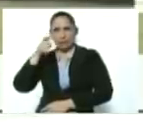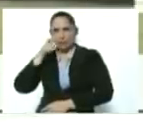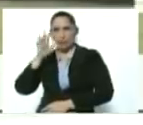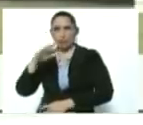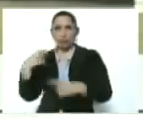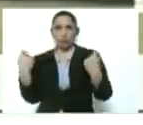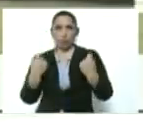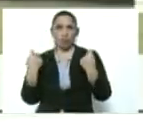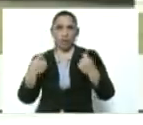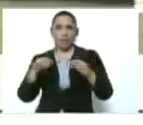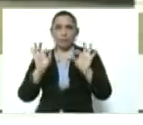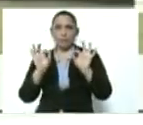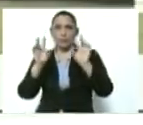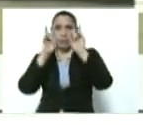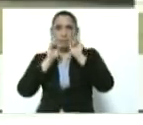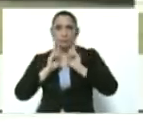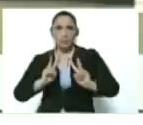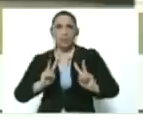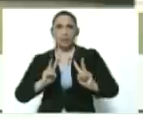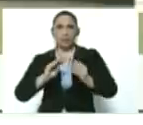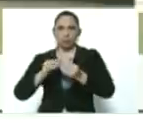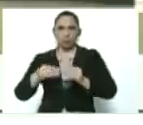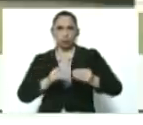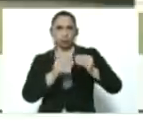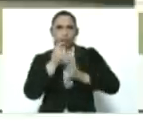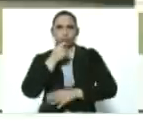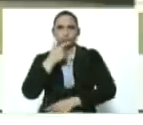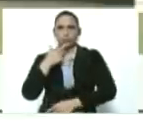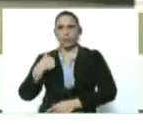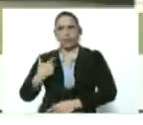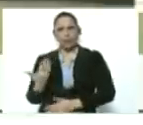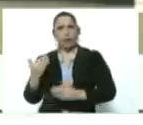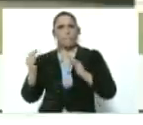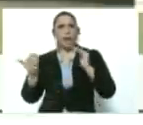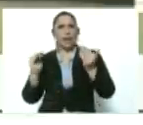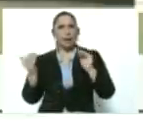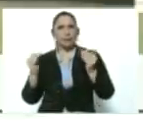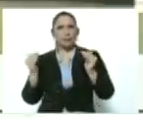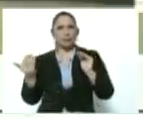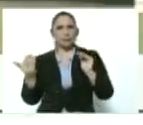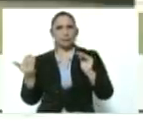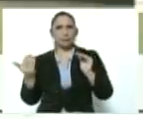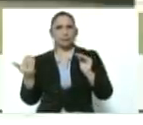de limpieza desinfección y embellecimiento me diera su balance